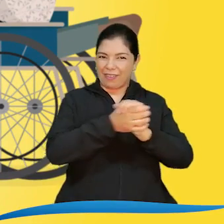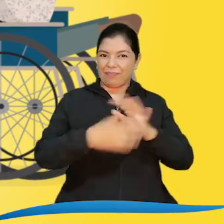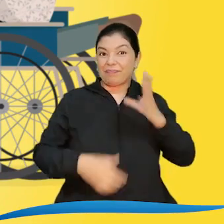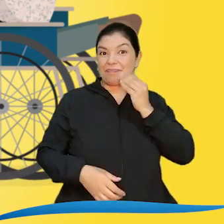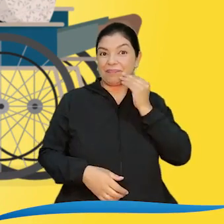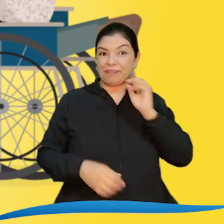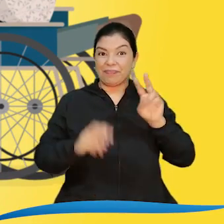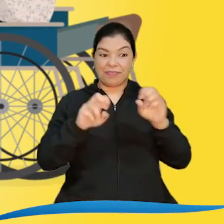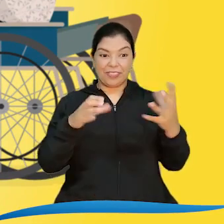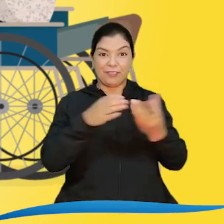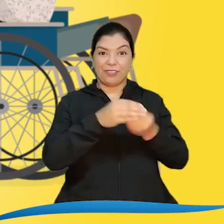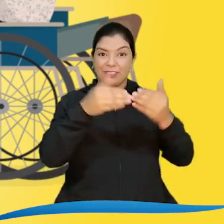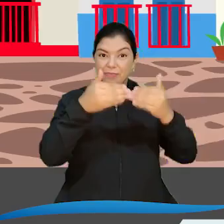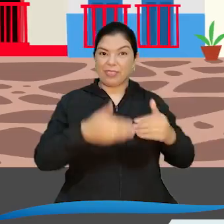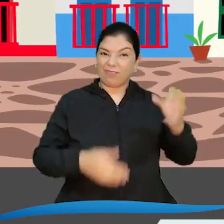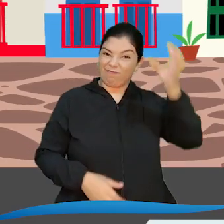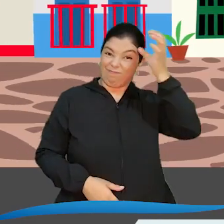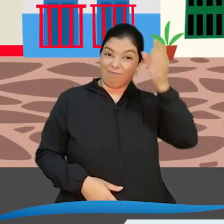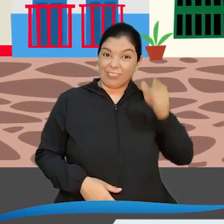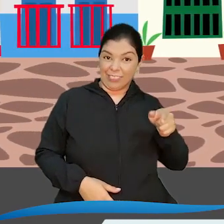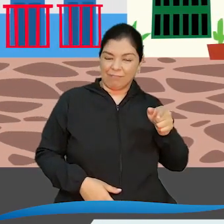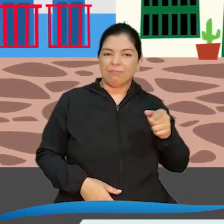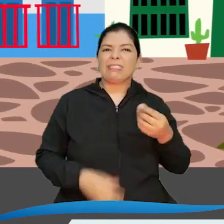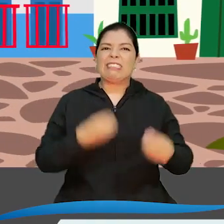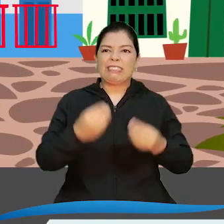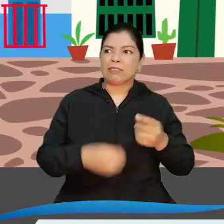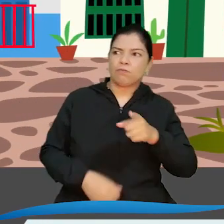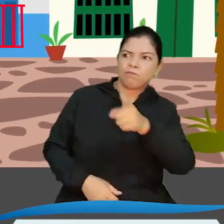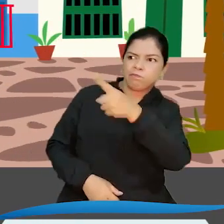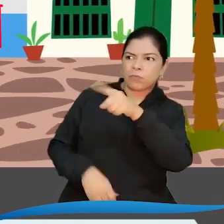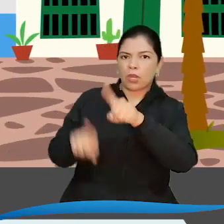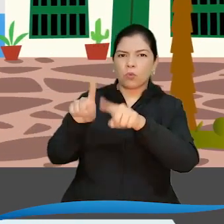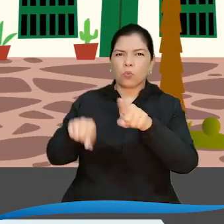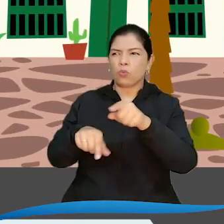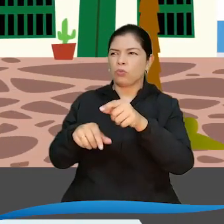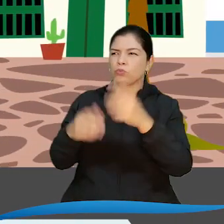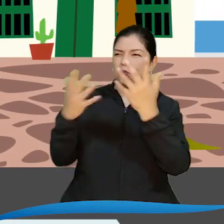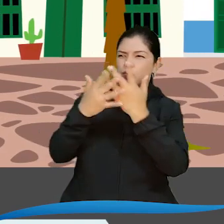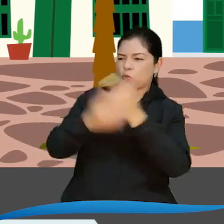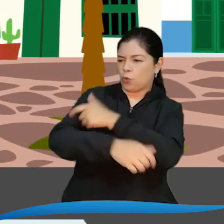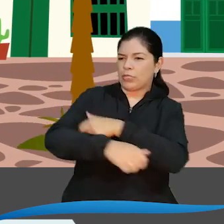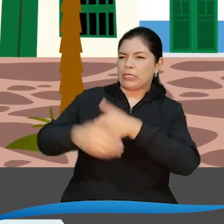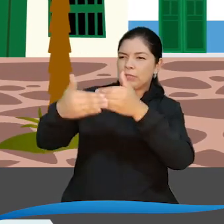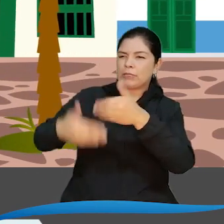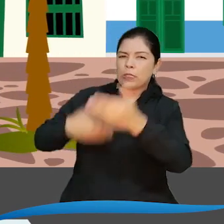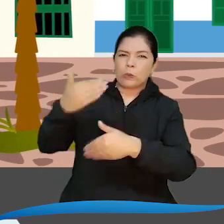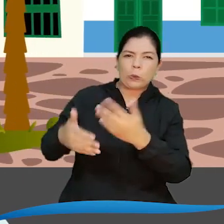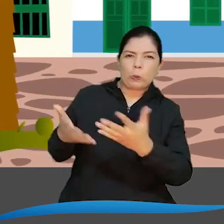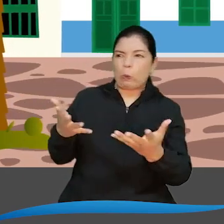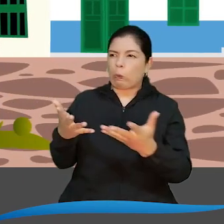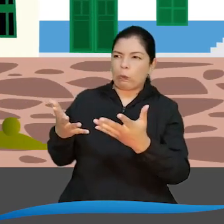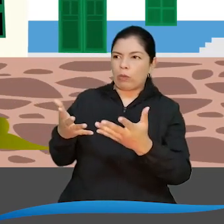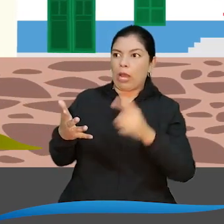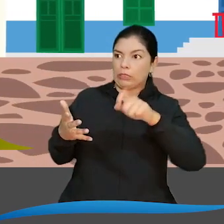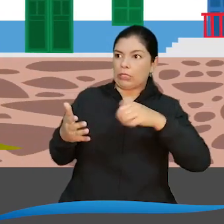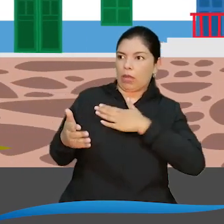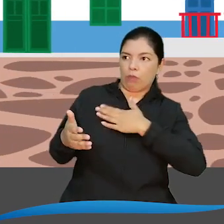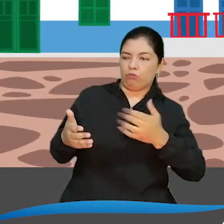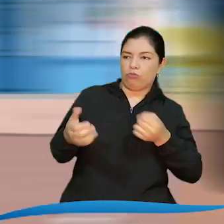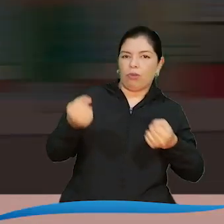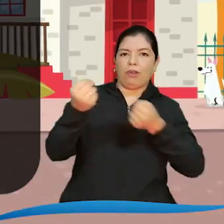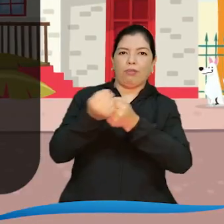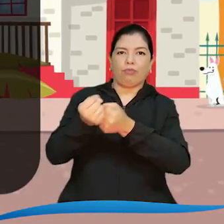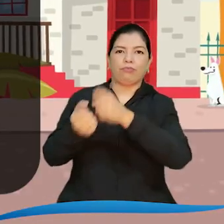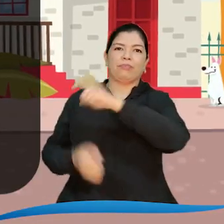tema de discapacidad e inclusión que viaja apoyando a aquellos que necesitan guía en el desarrollo de los comités de discapacidad en sus territorios